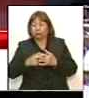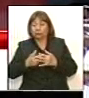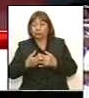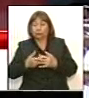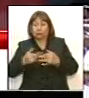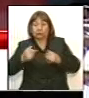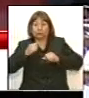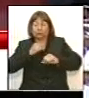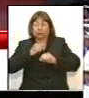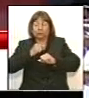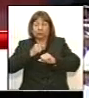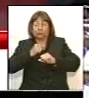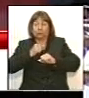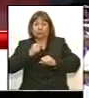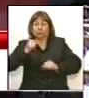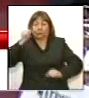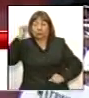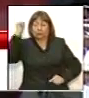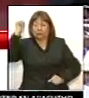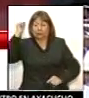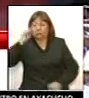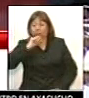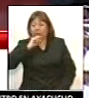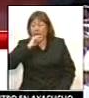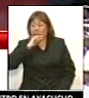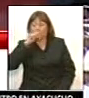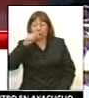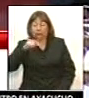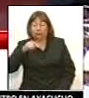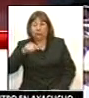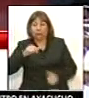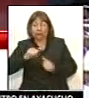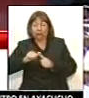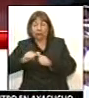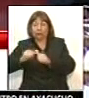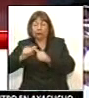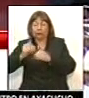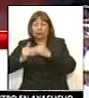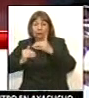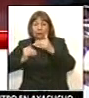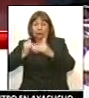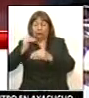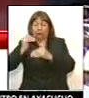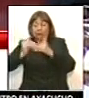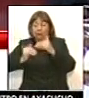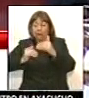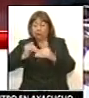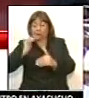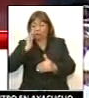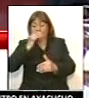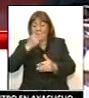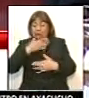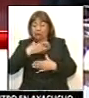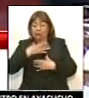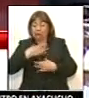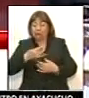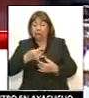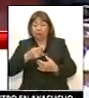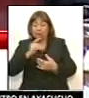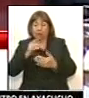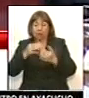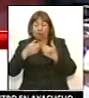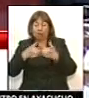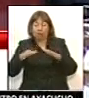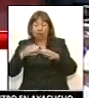defensa de los derechos de las mujeres, empezó ahí y se continuó en los diferentes gobiernos que siguieron. Entonces me parece bien interesante que no perdamos